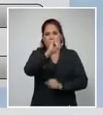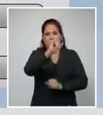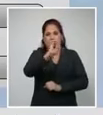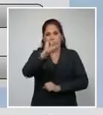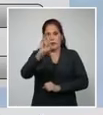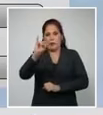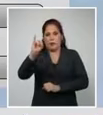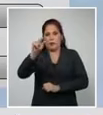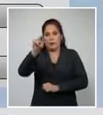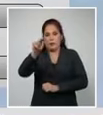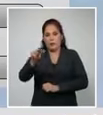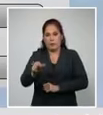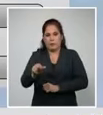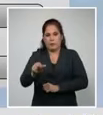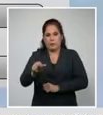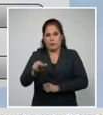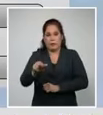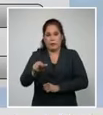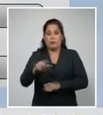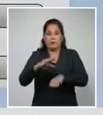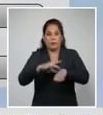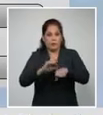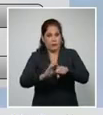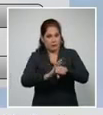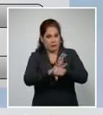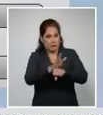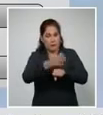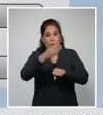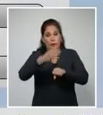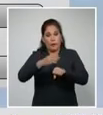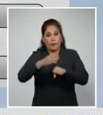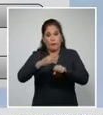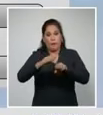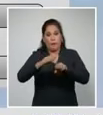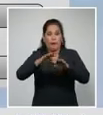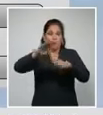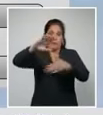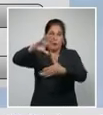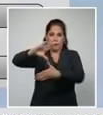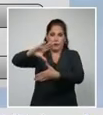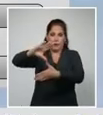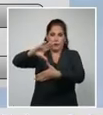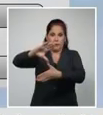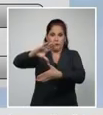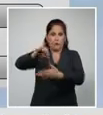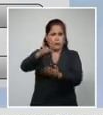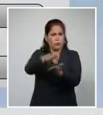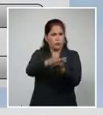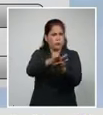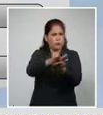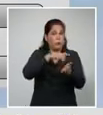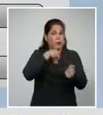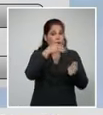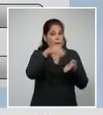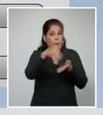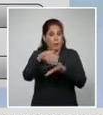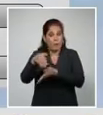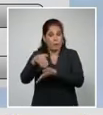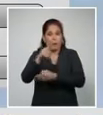4.676 personas con COVID-19 en nuestra región, por lo que ya el acumulado de fallecidos es